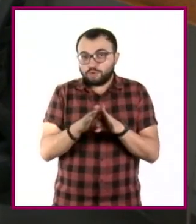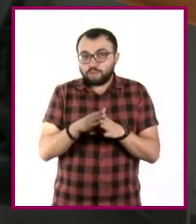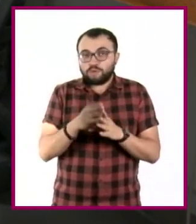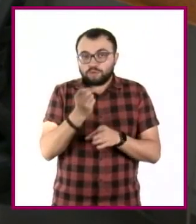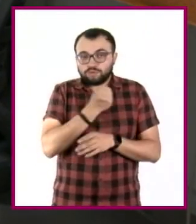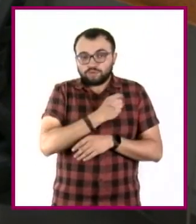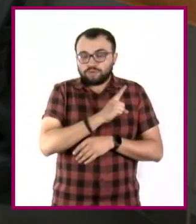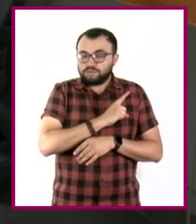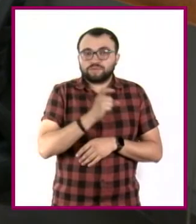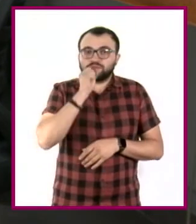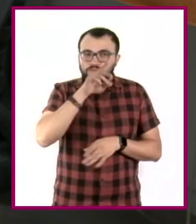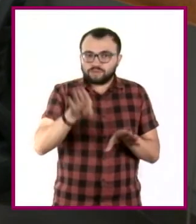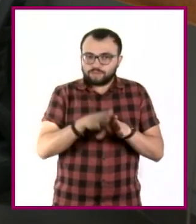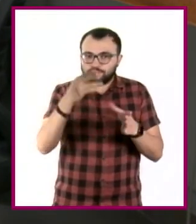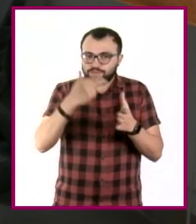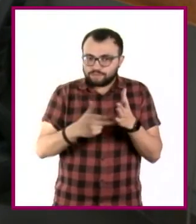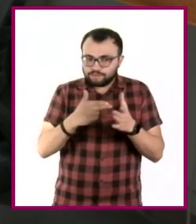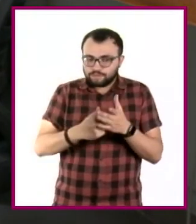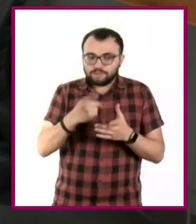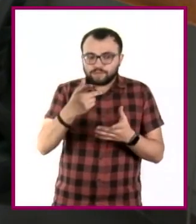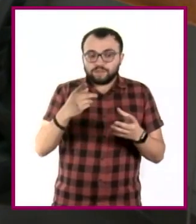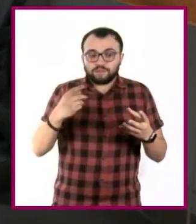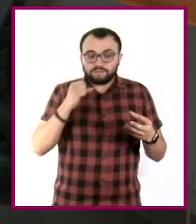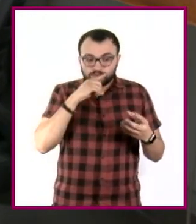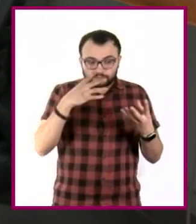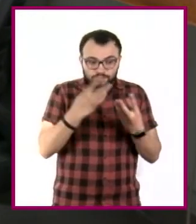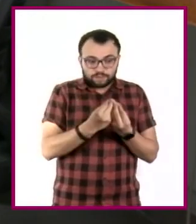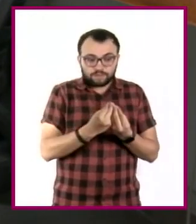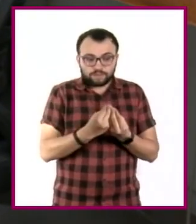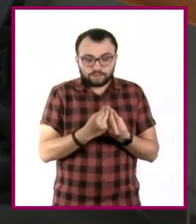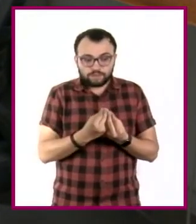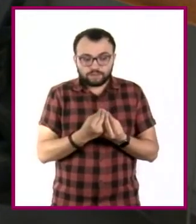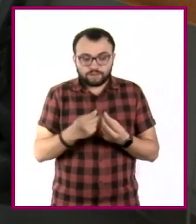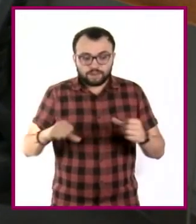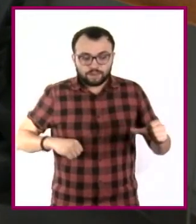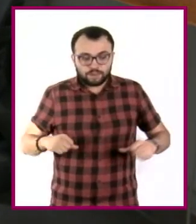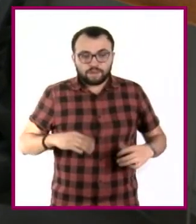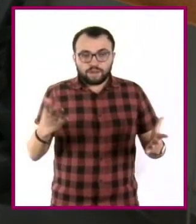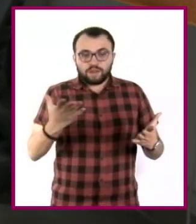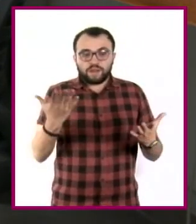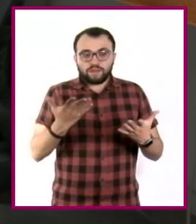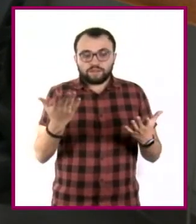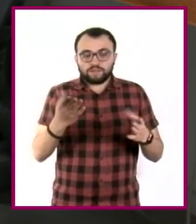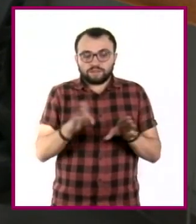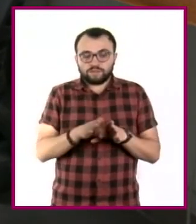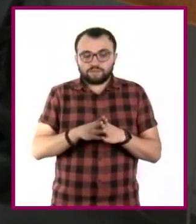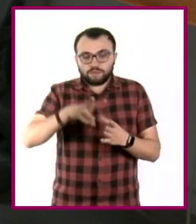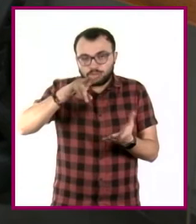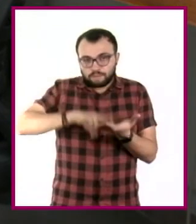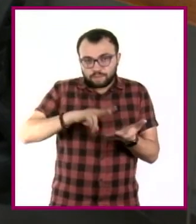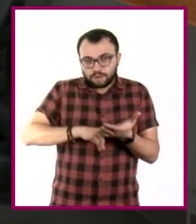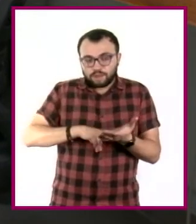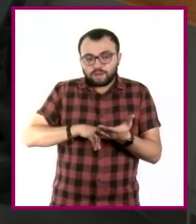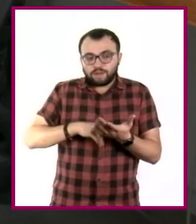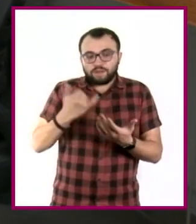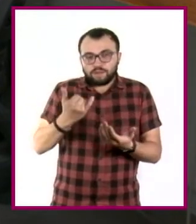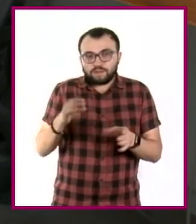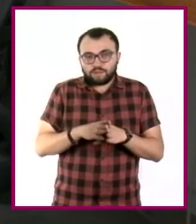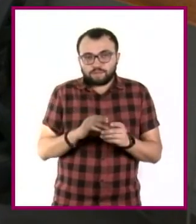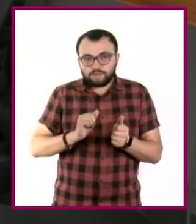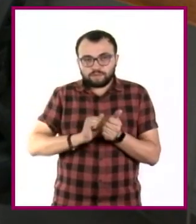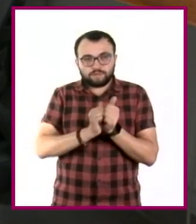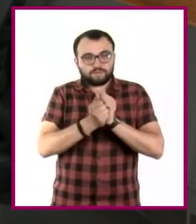herramienta efectiva en la educación, pues a través de esta actividad se fomentan valores y habilidades de manera sana y divertida. Los